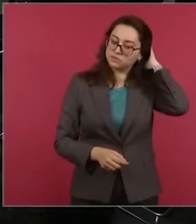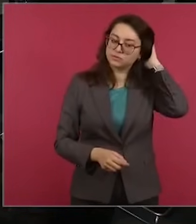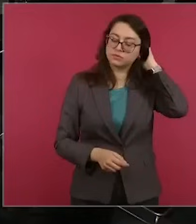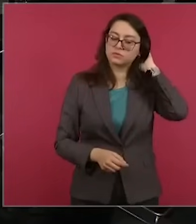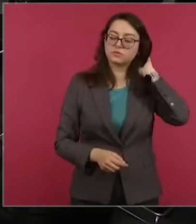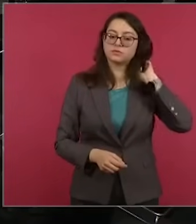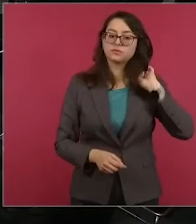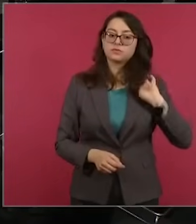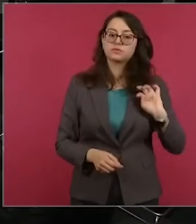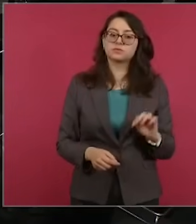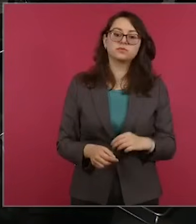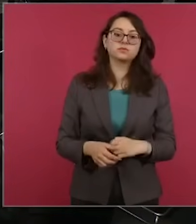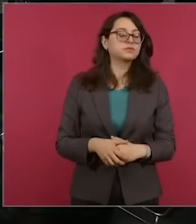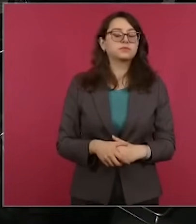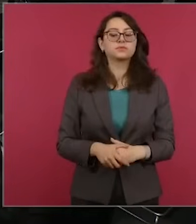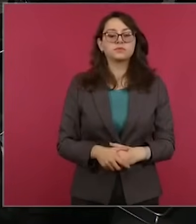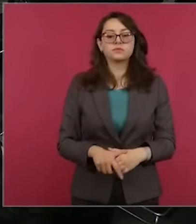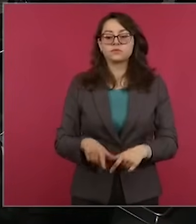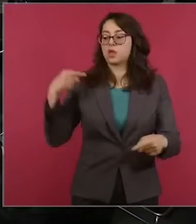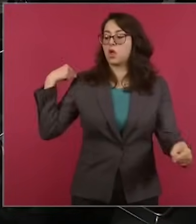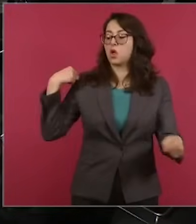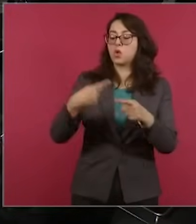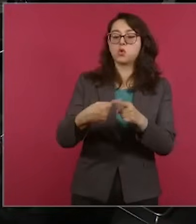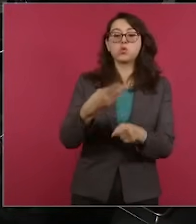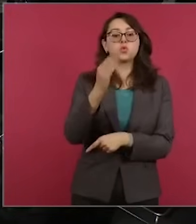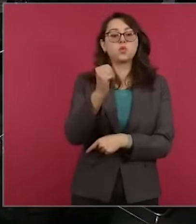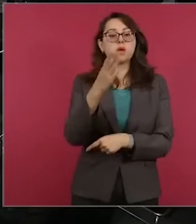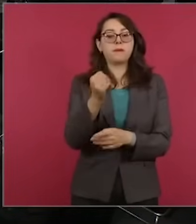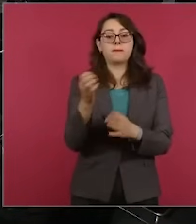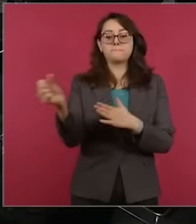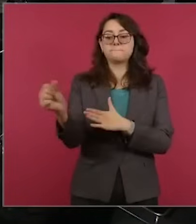en 9 meses de este año,